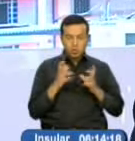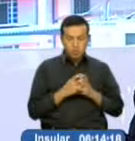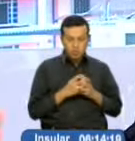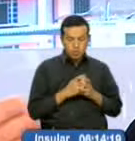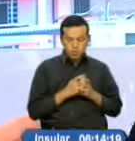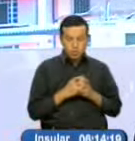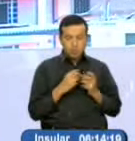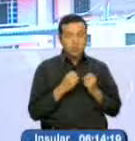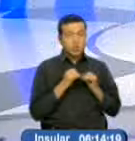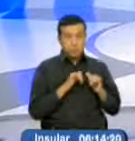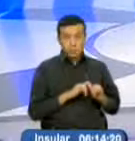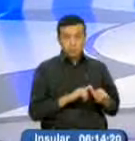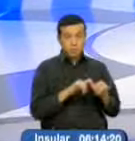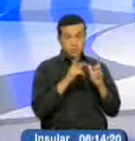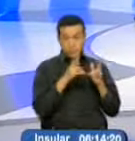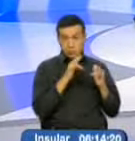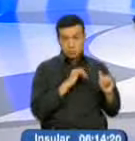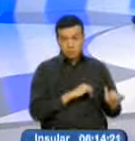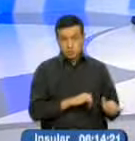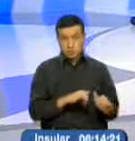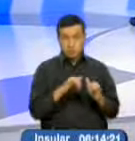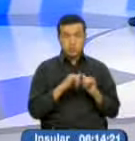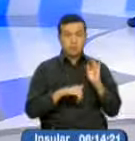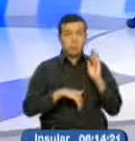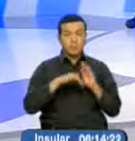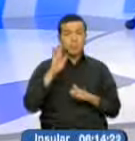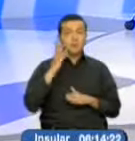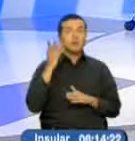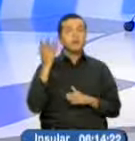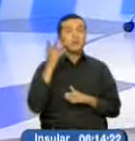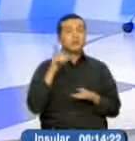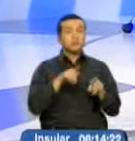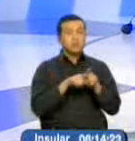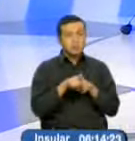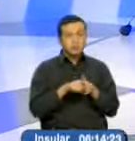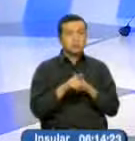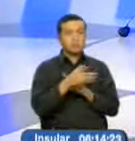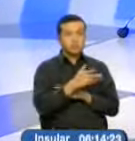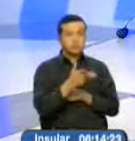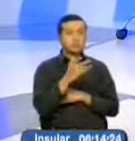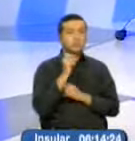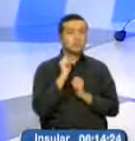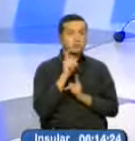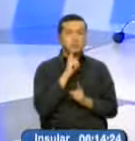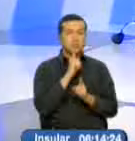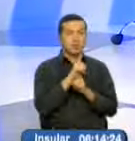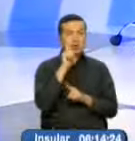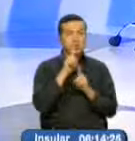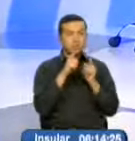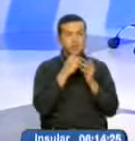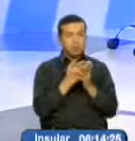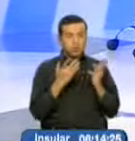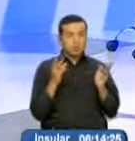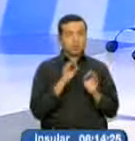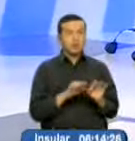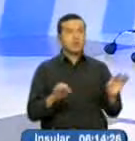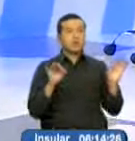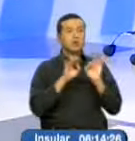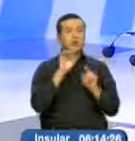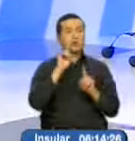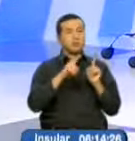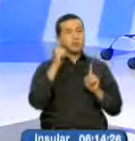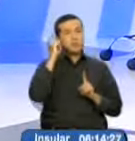producción nacional. Pero ¿qué tanto va a permanecer esa presencia? Pero también incentivando para que sean competitivos, para que tengan la oportunidad. A veces estos productos lo que necesitaban era eso,